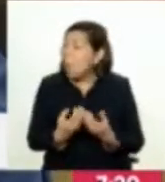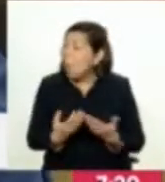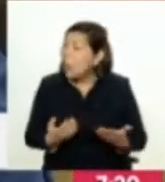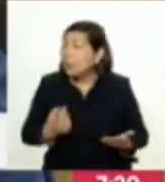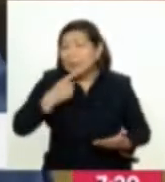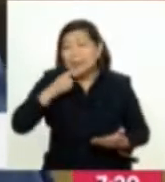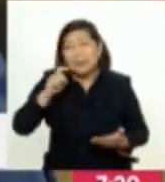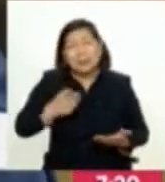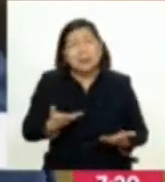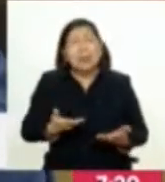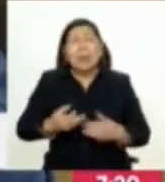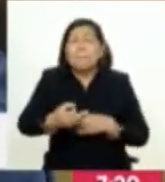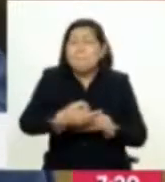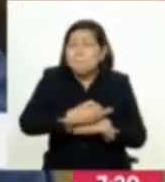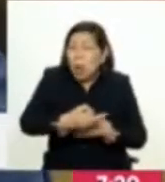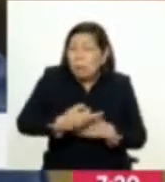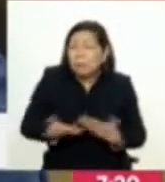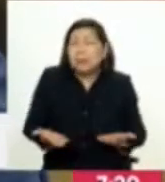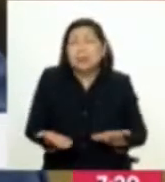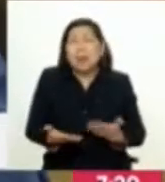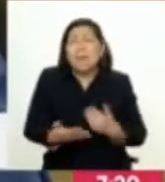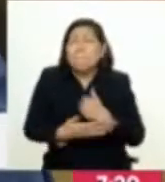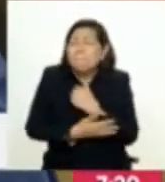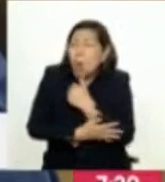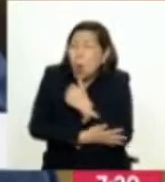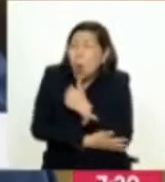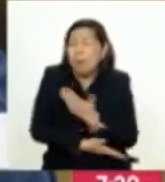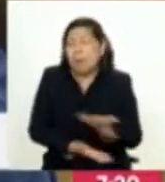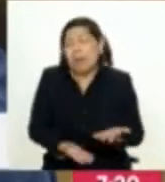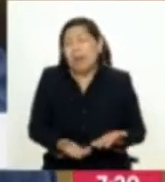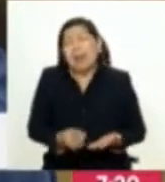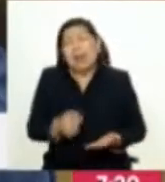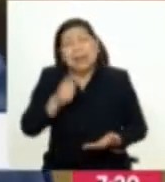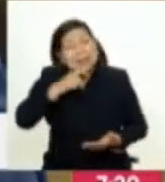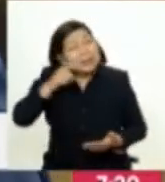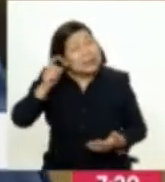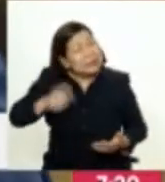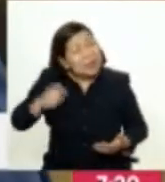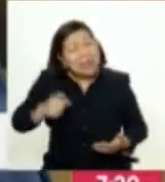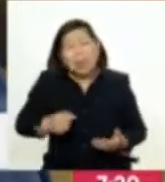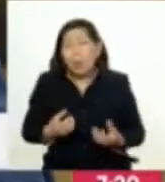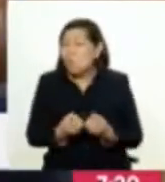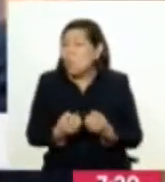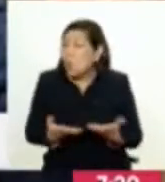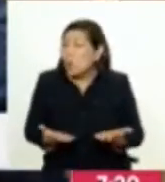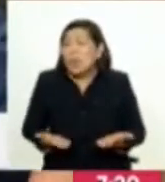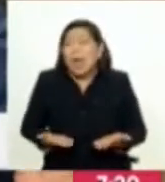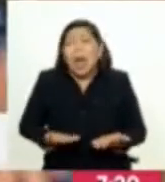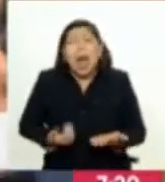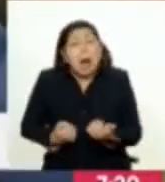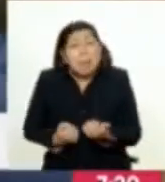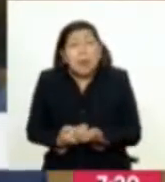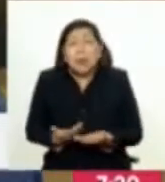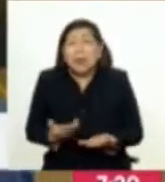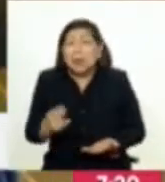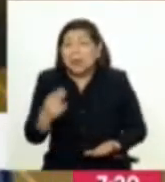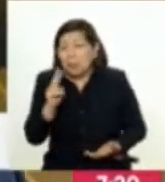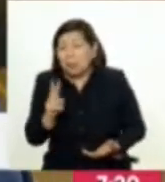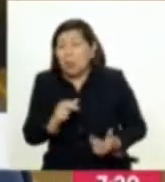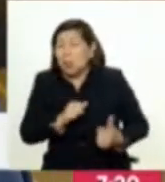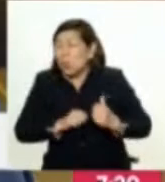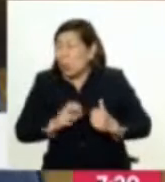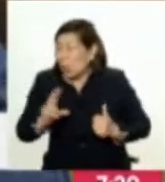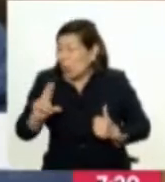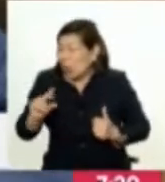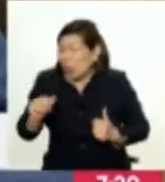mundo rural, de esa pobreza urbana, ¿no?, que demanda ser atendido, y esa corrupción que hemos sufrido no